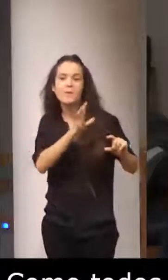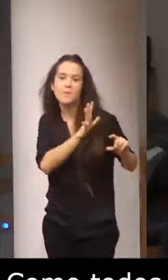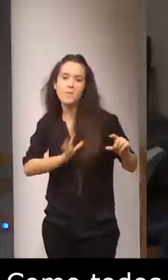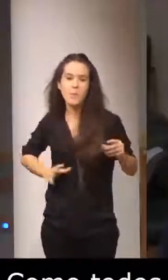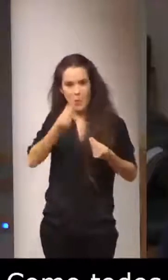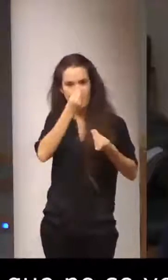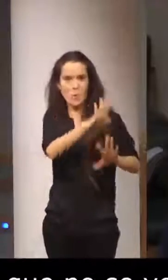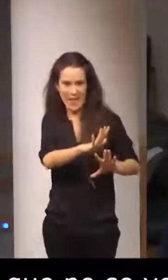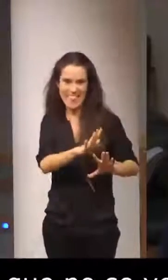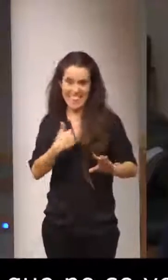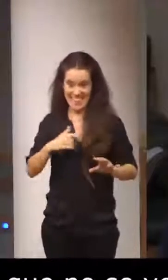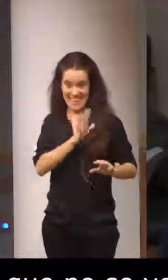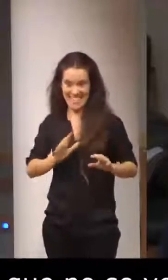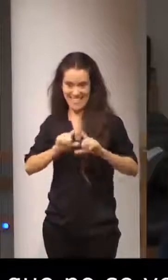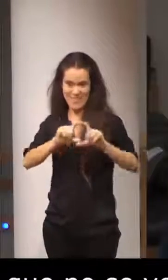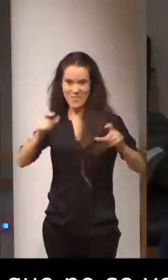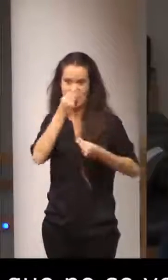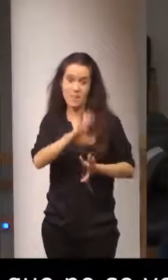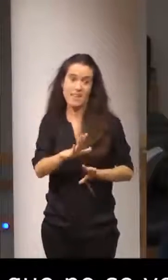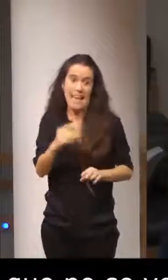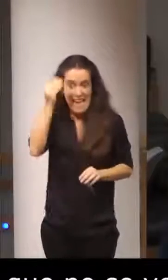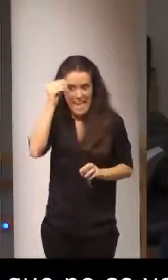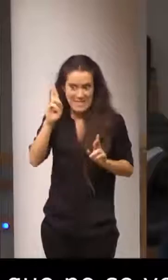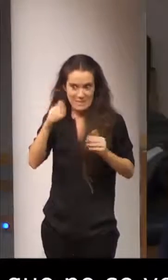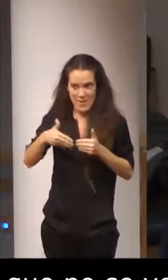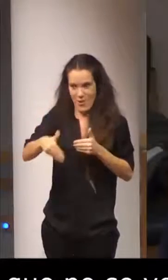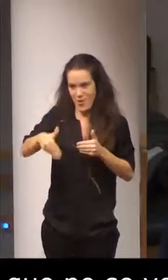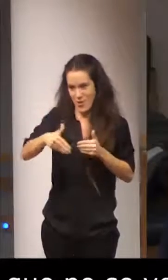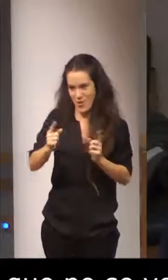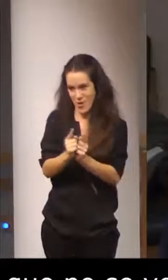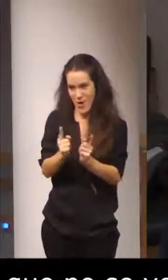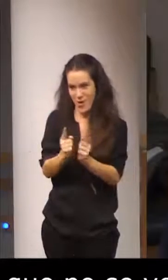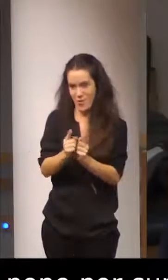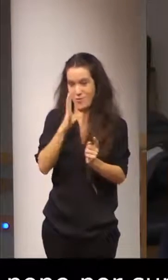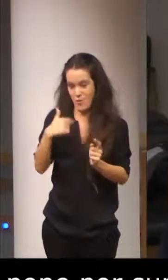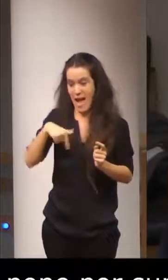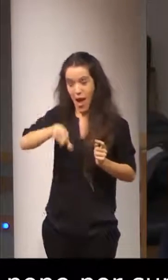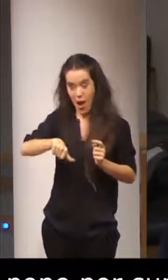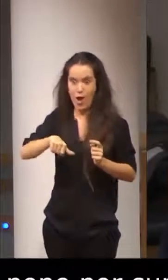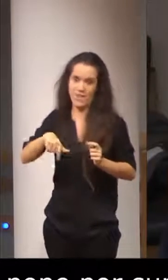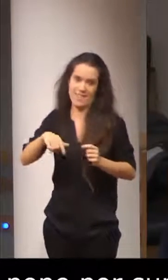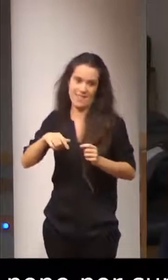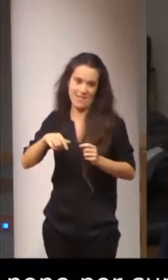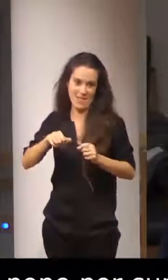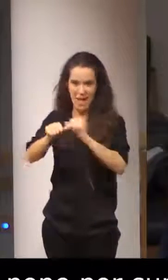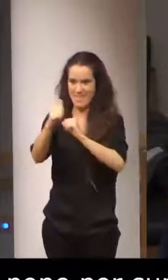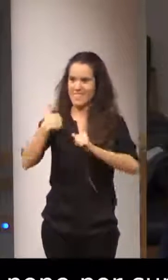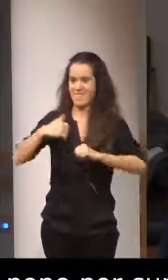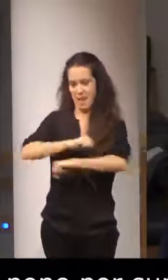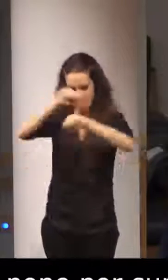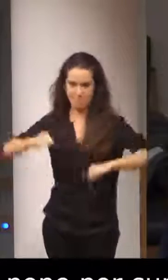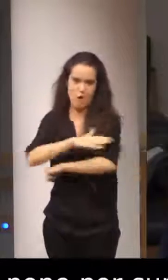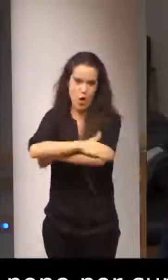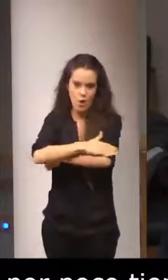pues estoy por suplencia y me figuro claro que ya por poco tiempo puesto que ya a partir de hoy tenemos nuevo gobierno y ahora pues empezará la